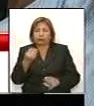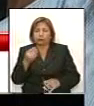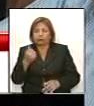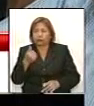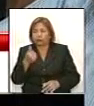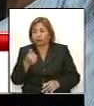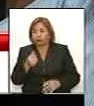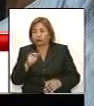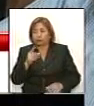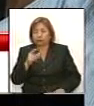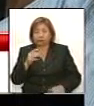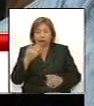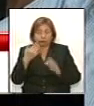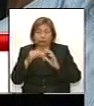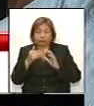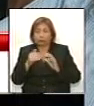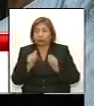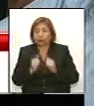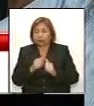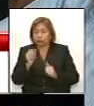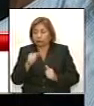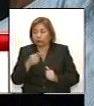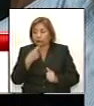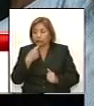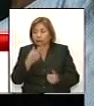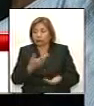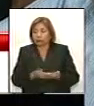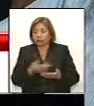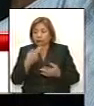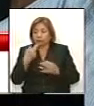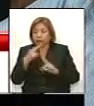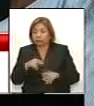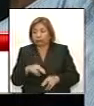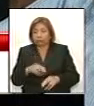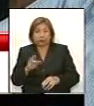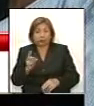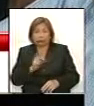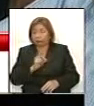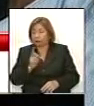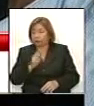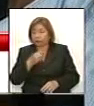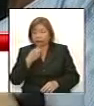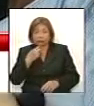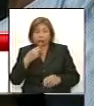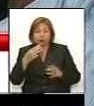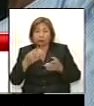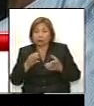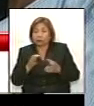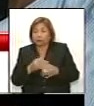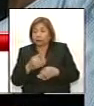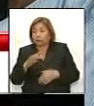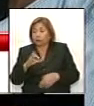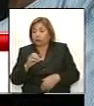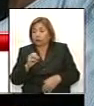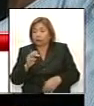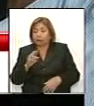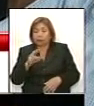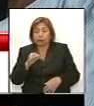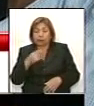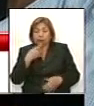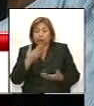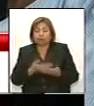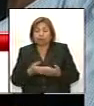y en línea sí se le contesta, pero es en este caso algo, no está como la plataforma, ¿no? Pero igual en tal caso el